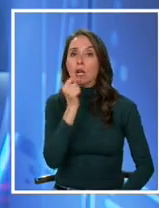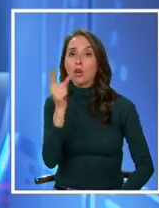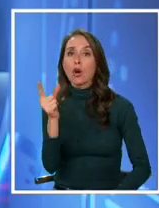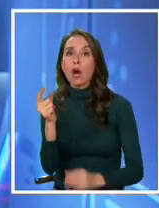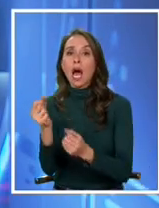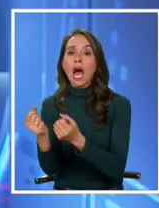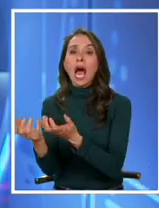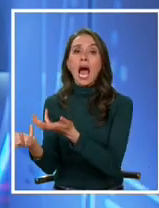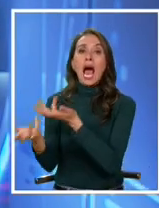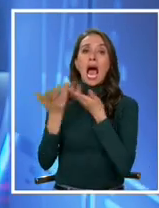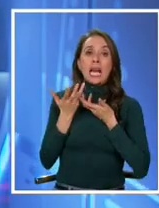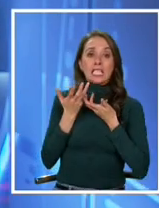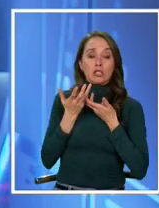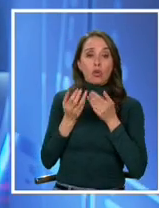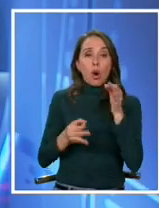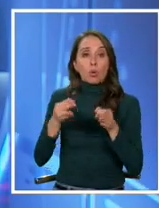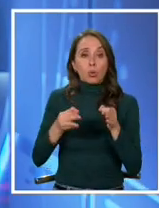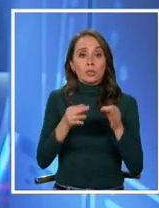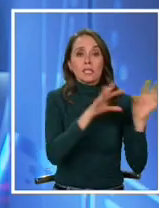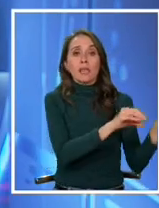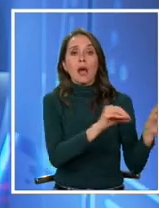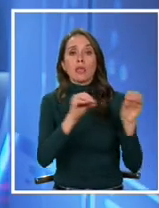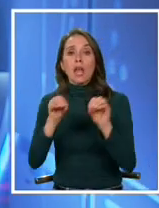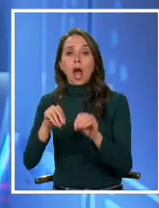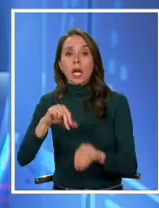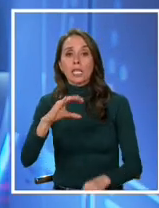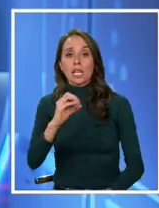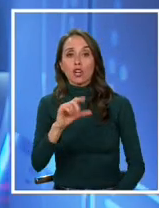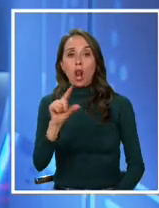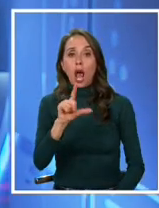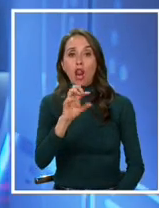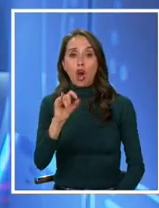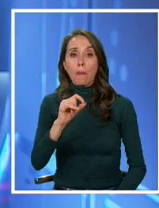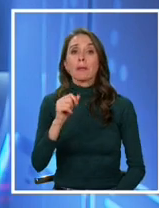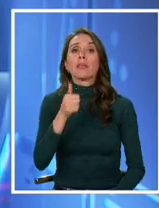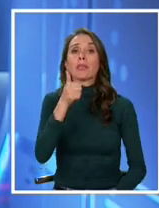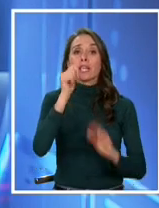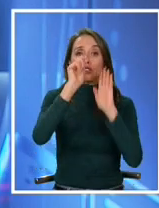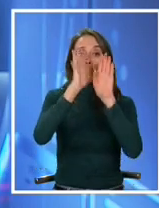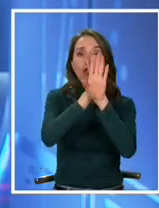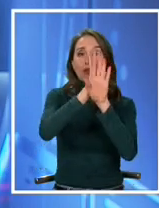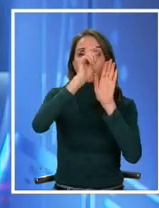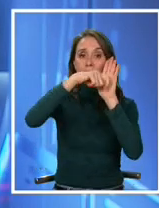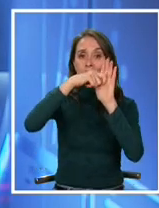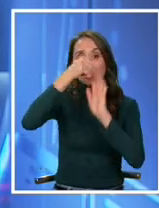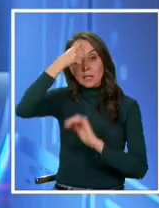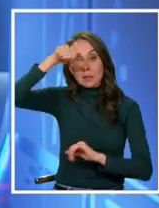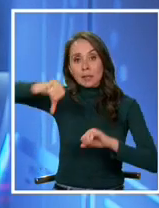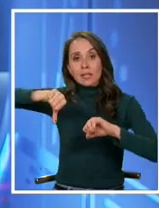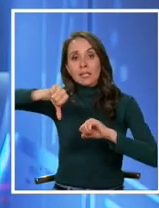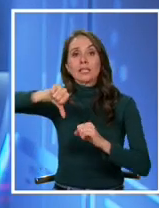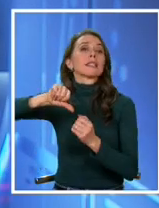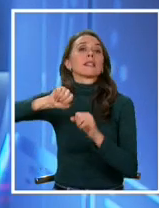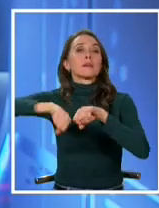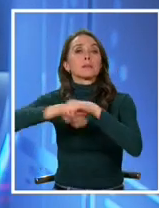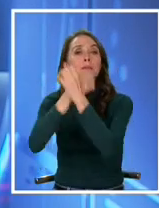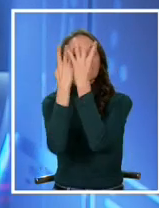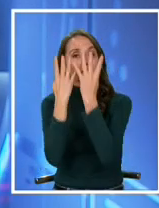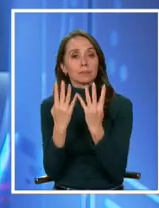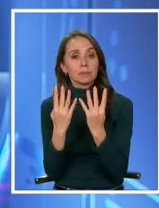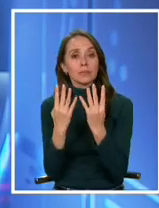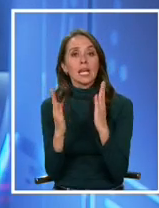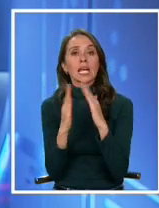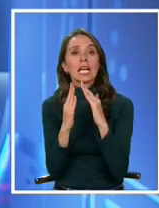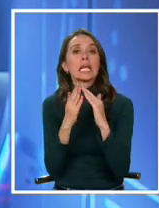agresiones esta tarde la justicia decretó el traslado de Nicolás López el cineasta comenzará el cumplimiento de su pena en el centro penitenciario